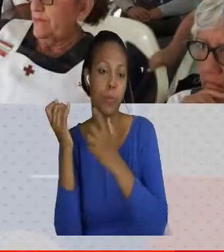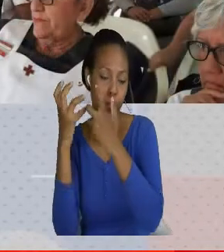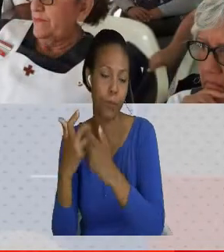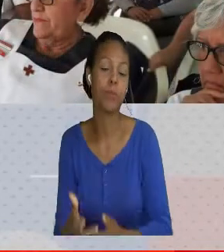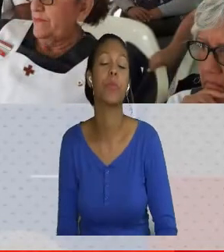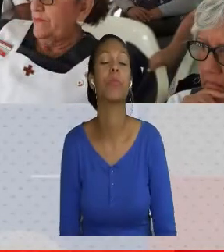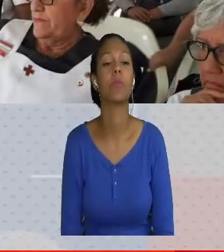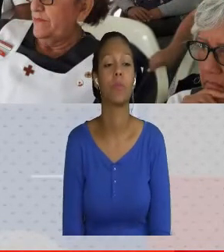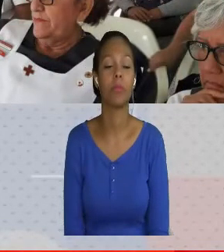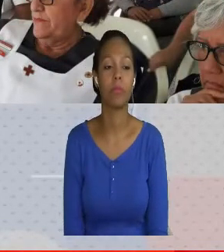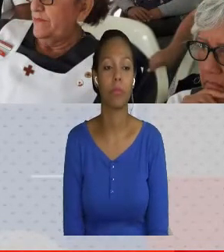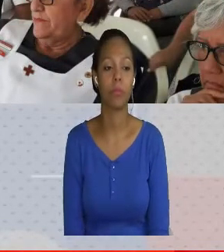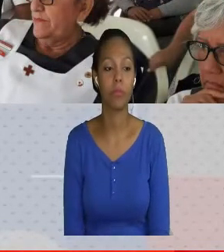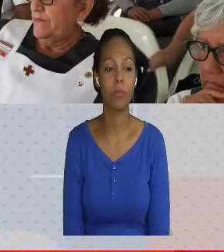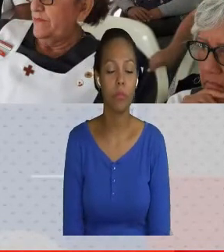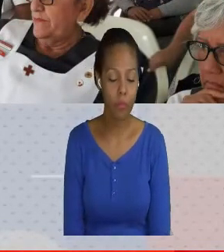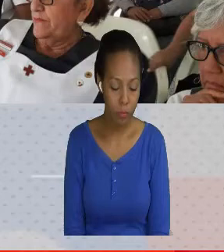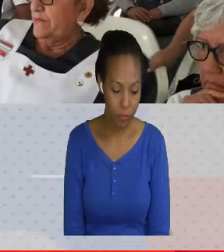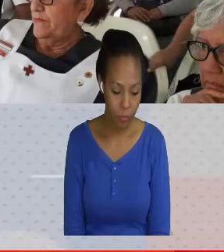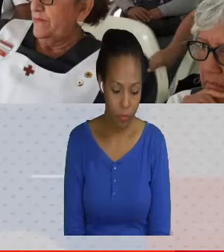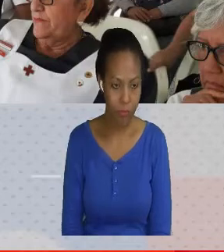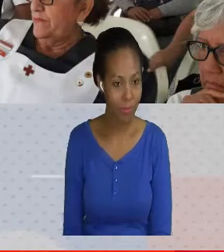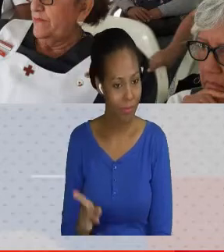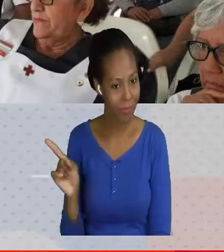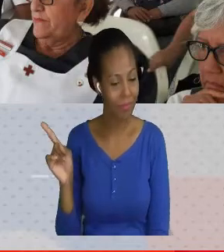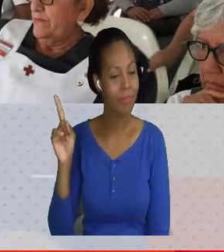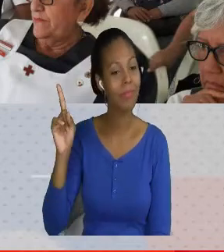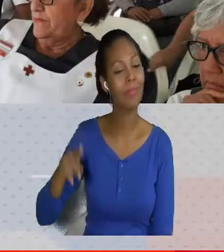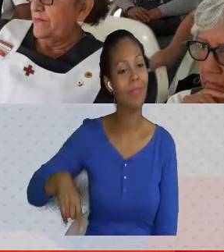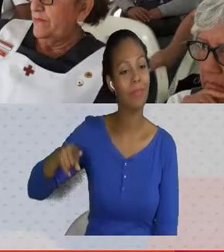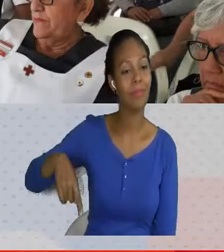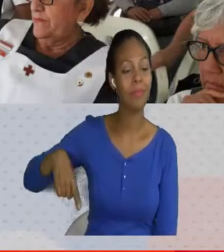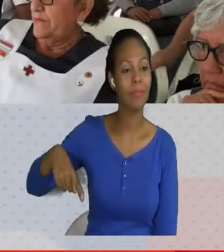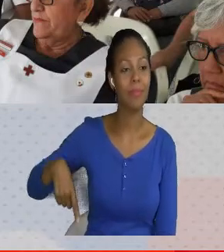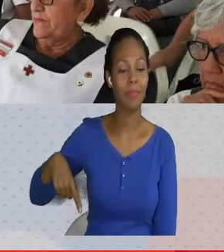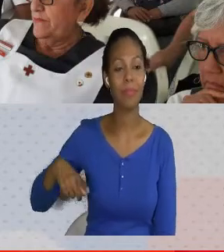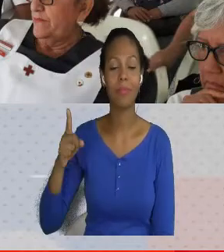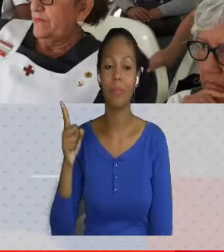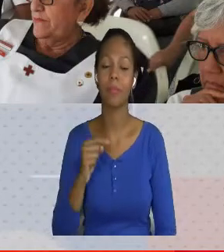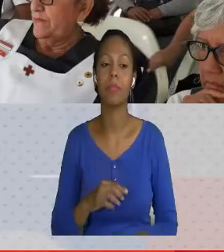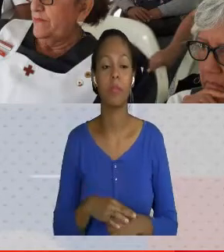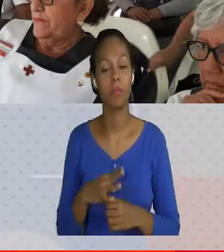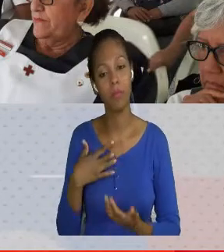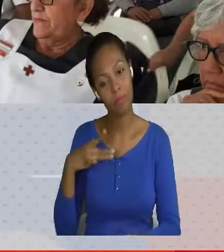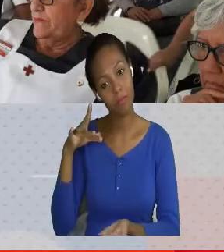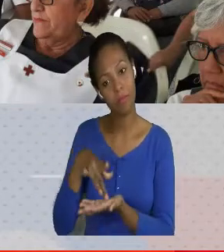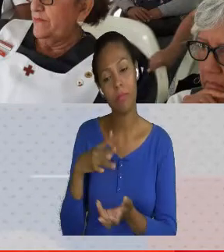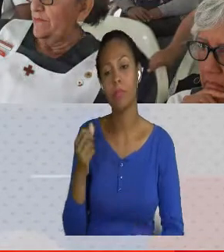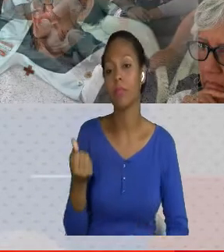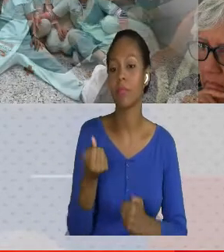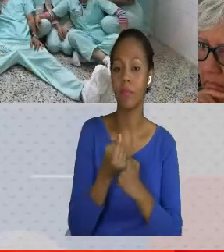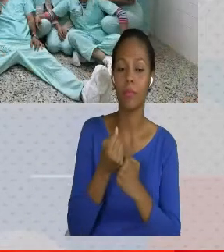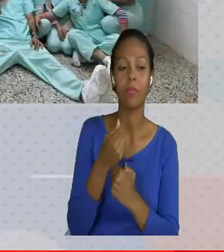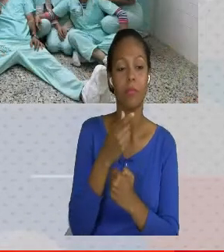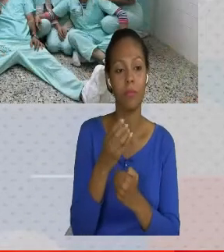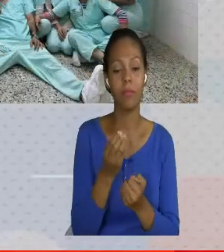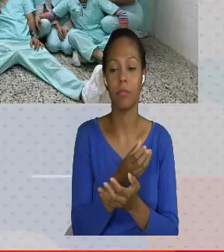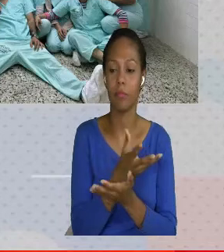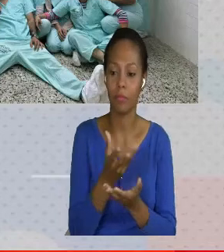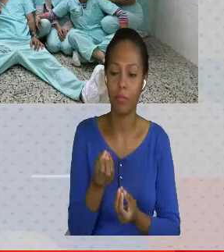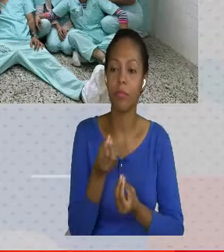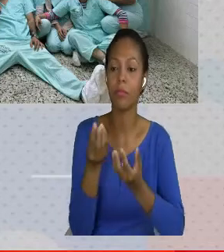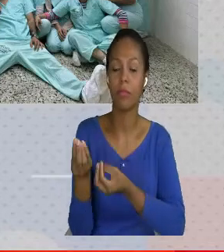En esa escuela hacemos unas actividades de apoyo con textos escolares, hacemos visitas y jornadas